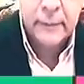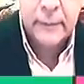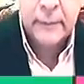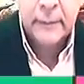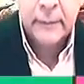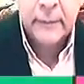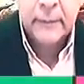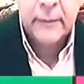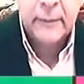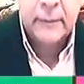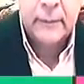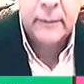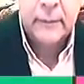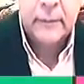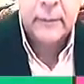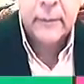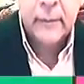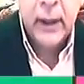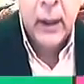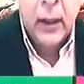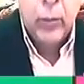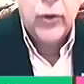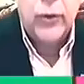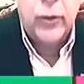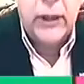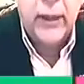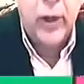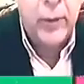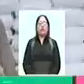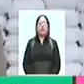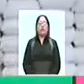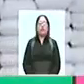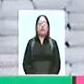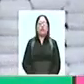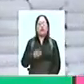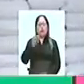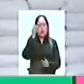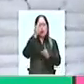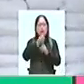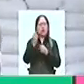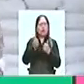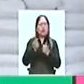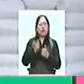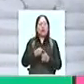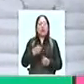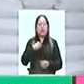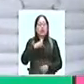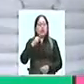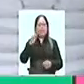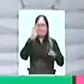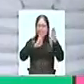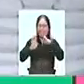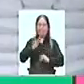metas como el IPSE ya para el 2021? Pues nosotros tenemos la misma preocupación que el gobierno desde el sector